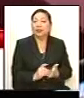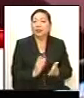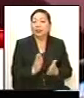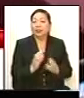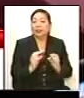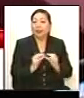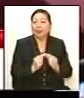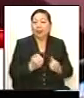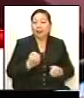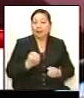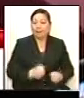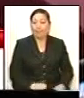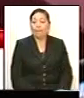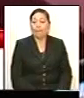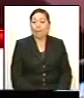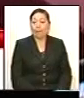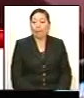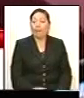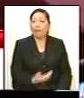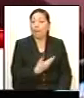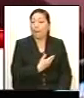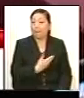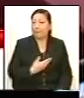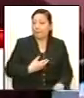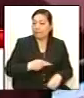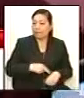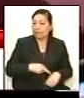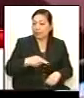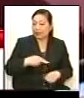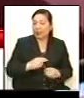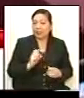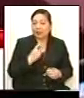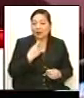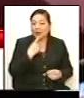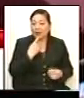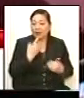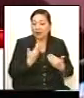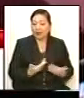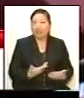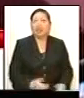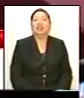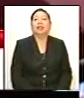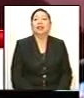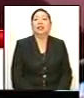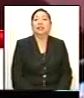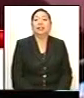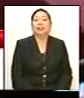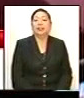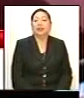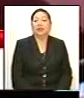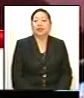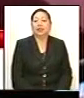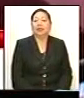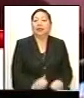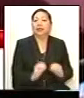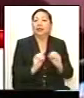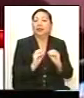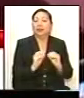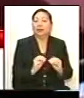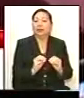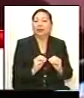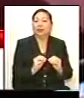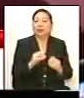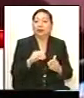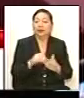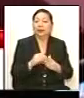del sector transportes o del gobierno regional, según corresponda, se da en